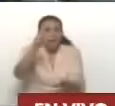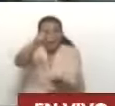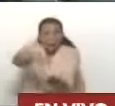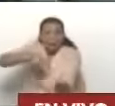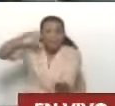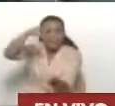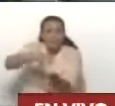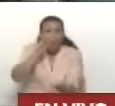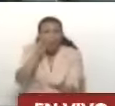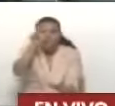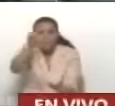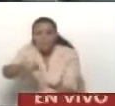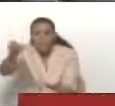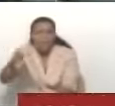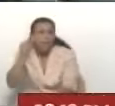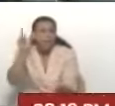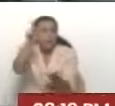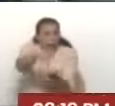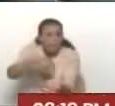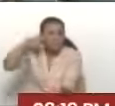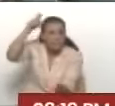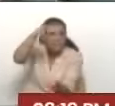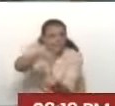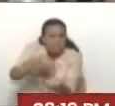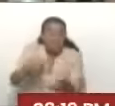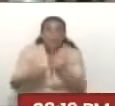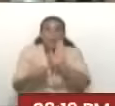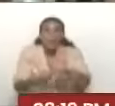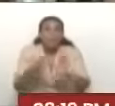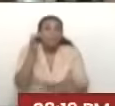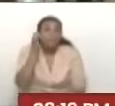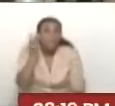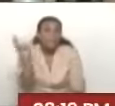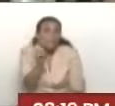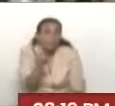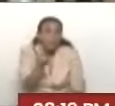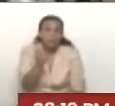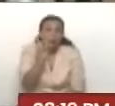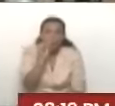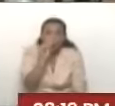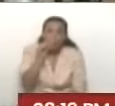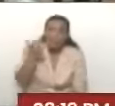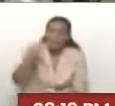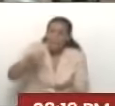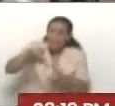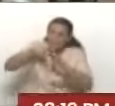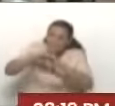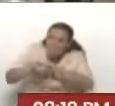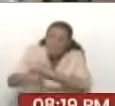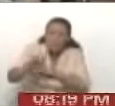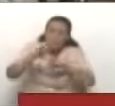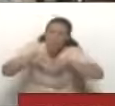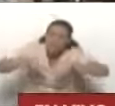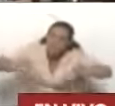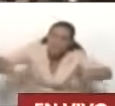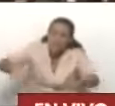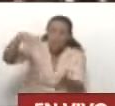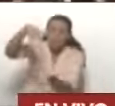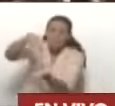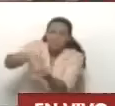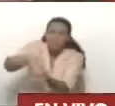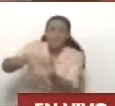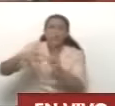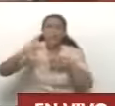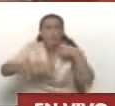productores agroindustriales, que bueno, muestran la Venezuela de adentro, la Venezuela posible, esa Venezuela que crece, esa Venezuela que está pujante, esa Venezuela